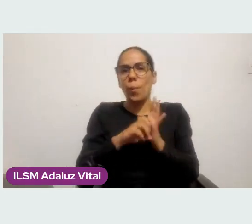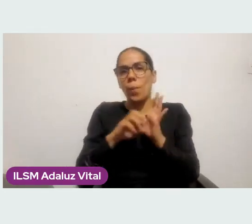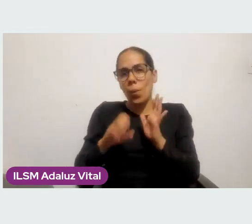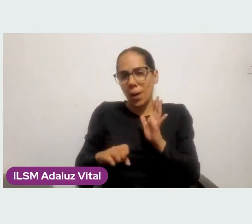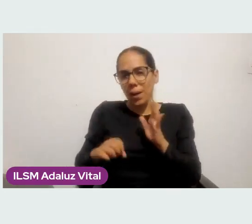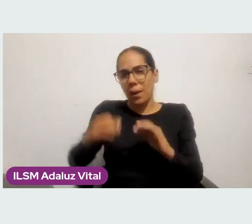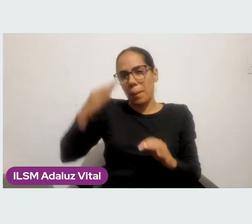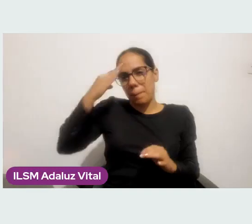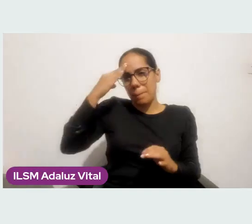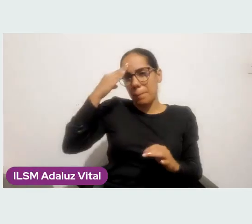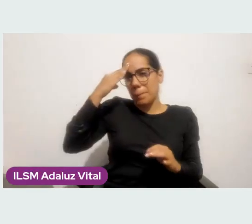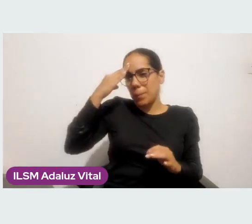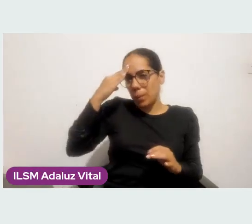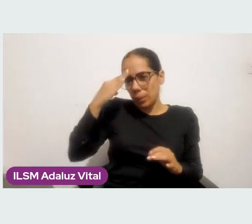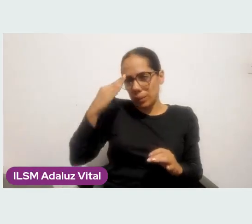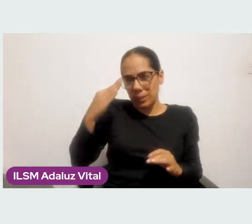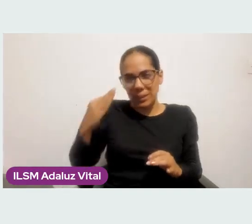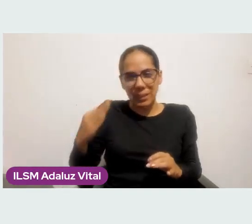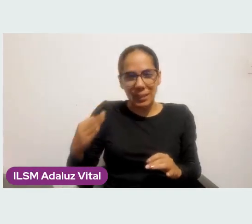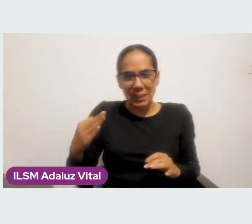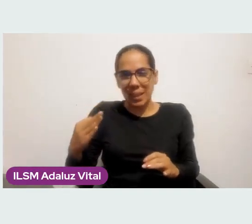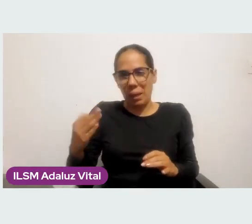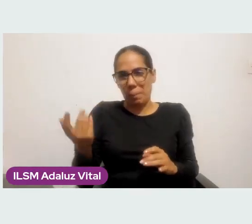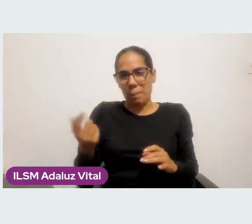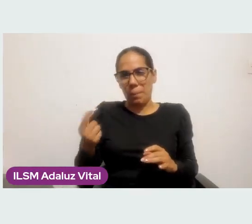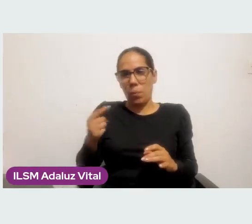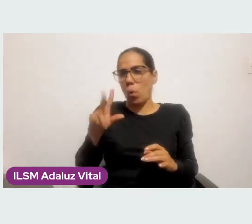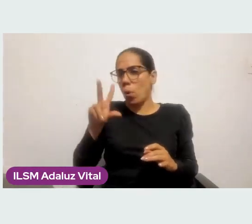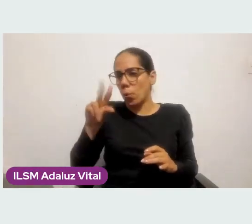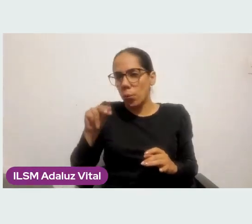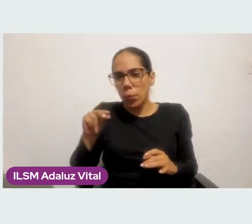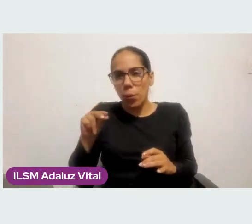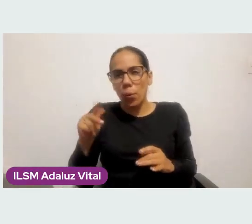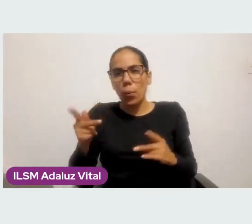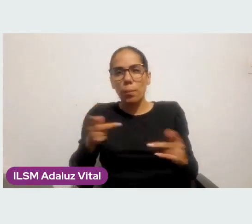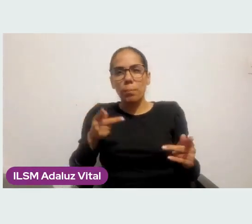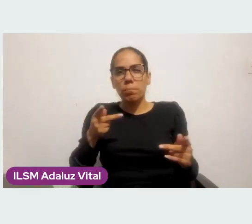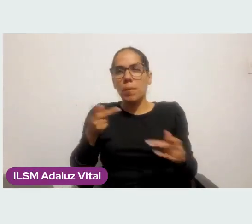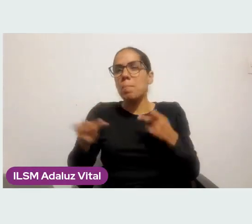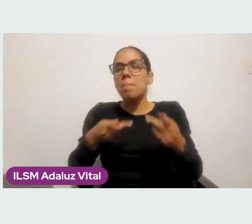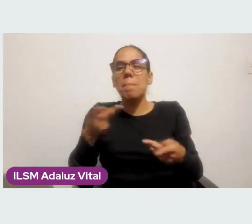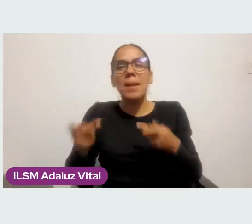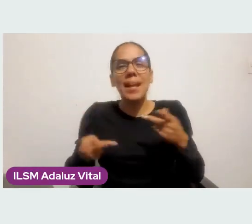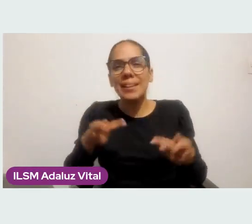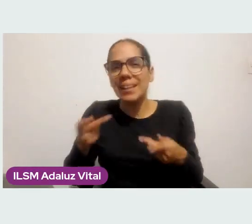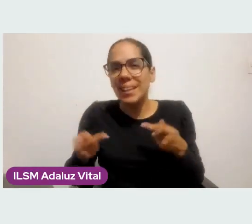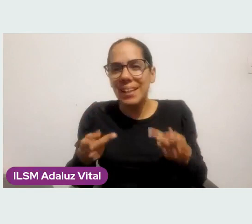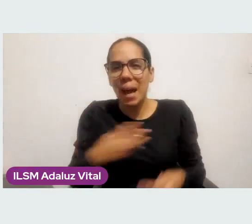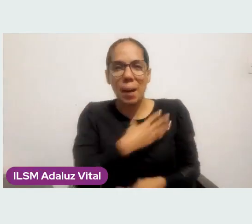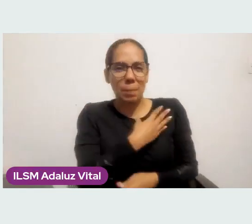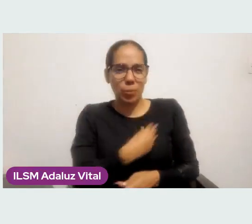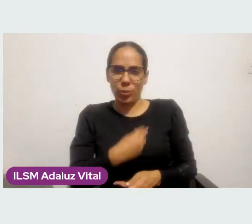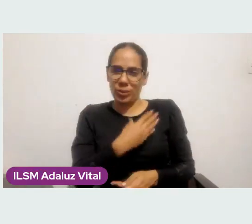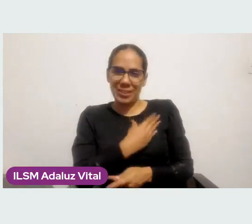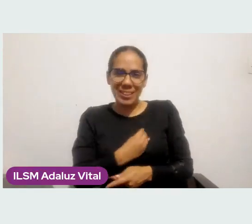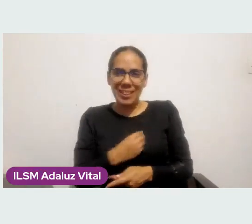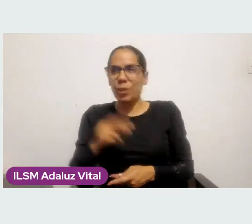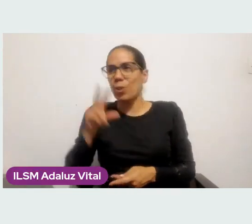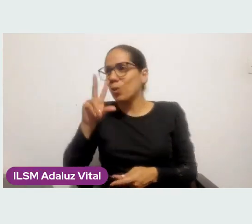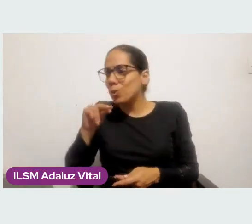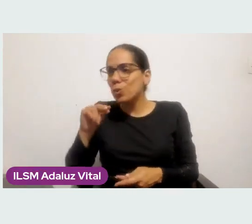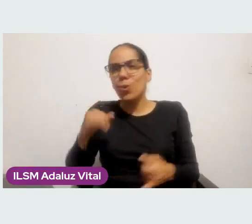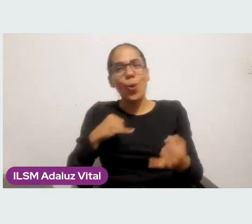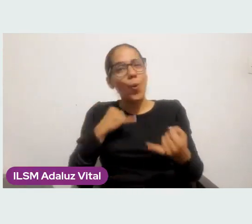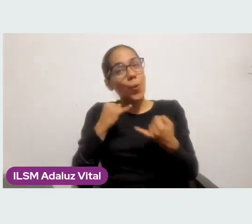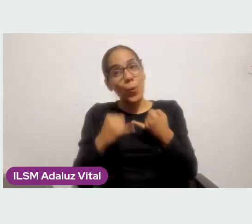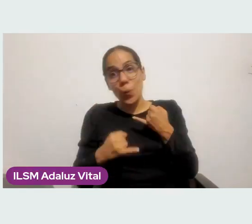no tenemos tiempo para sentarnos a platicar con nuestros hijos, a jugar con nuestros hijos, ¿qué hacemos? Pues le regalamos un